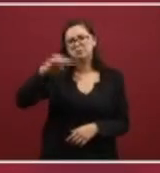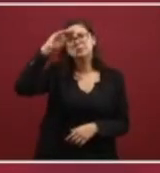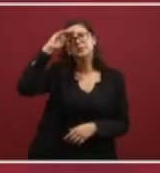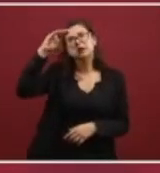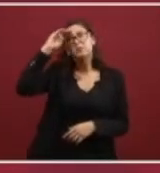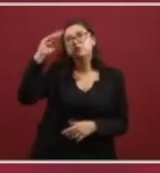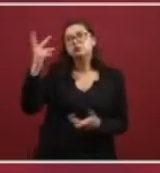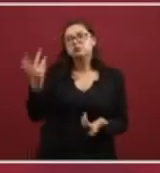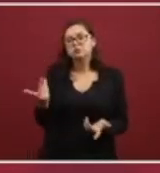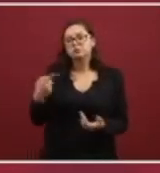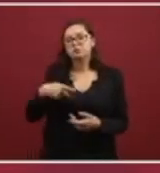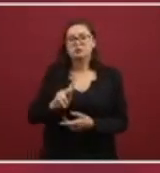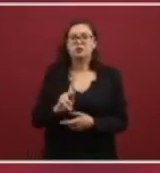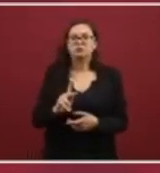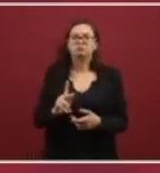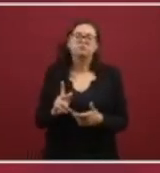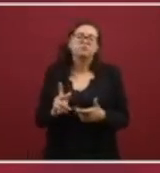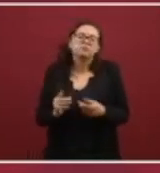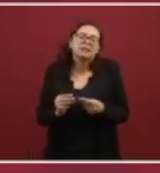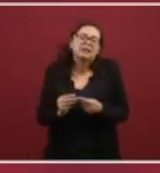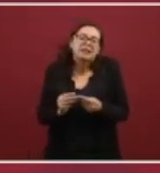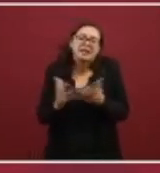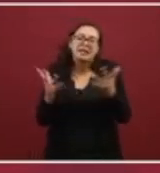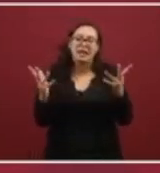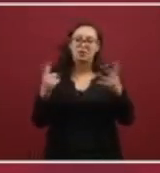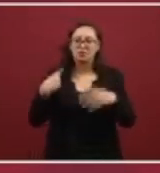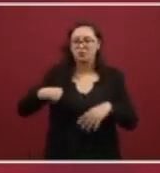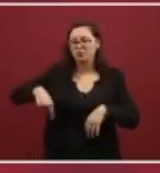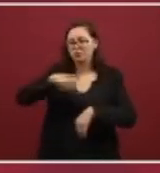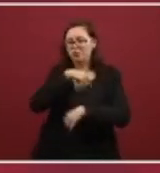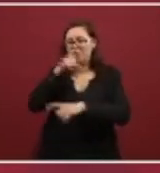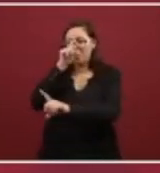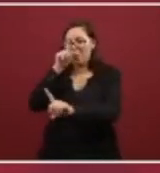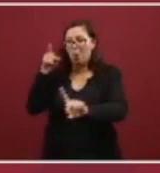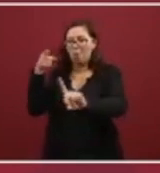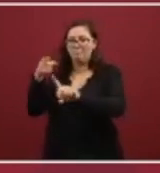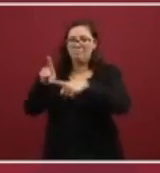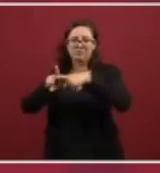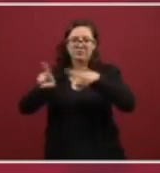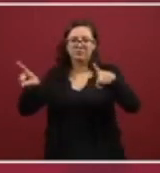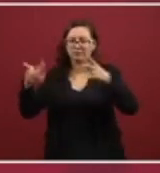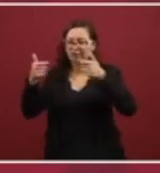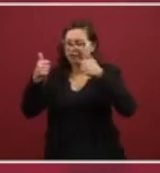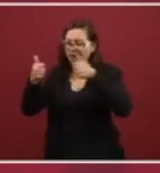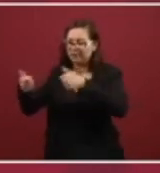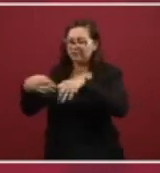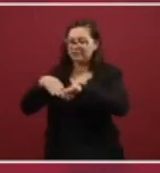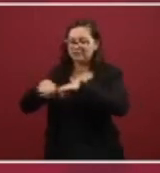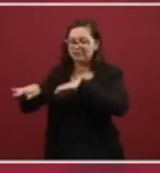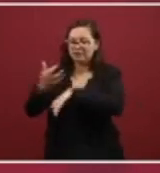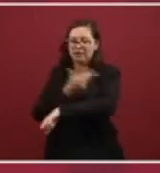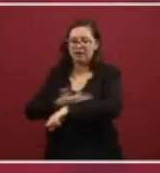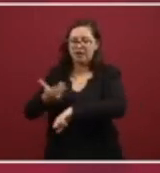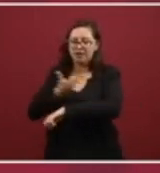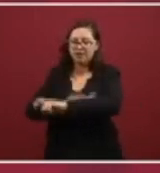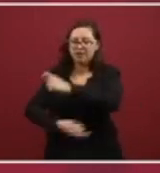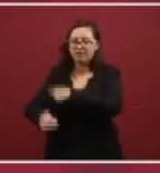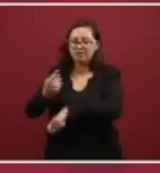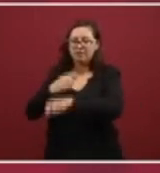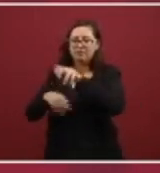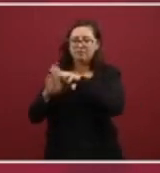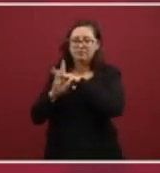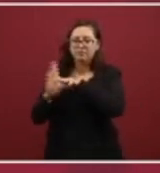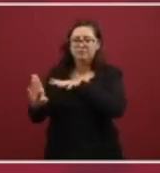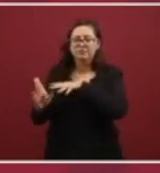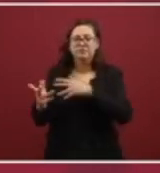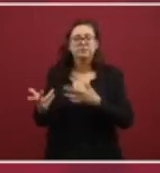enfoque es distinto porque pretendemos tomar una serie de medidas que tienen que ver con empleo. Cuando hablo de gestión migratoria, de que lo que